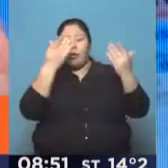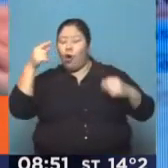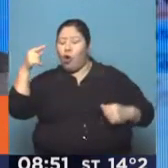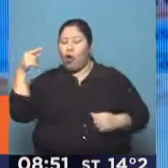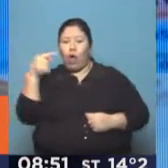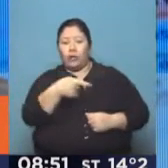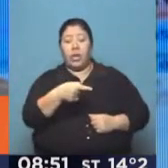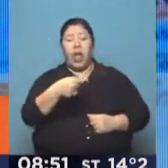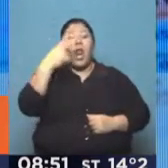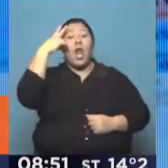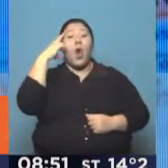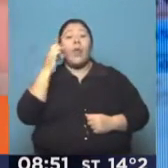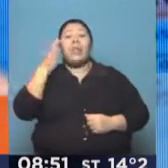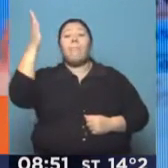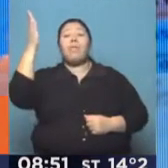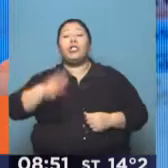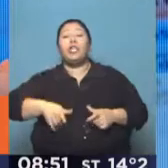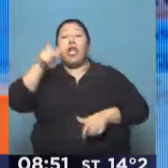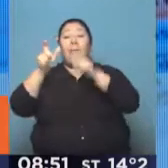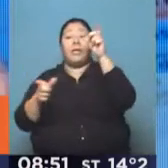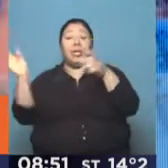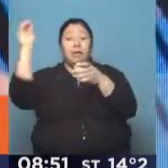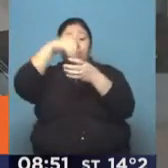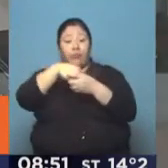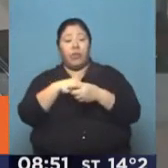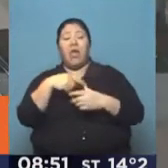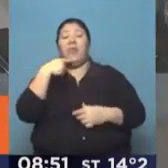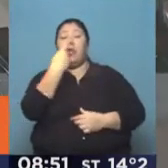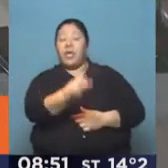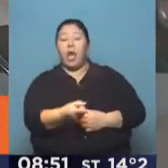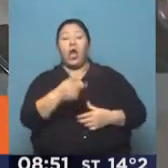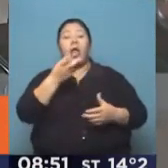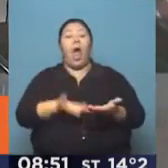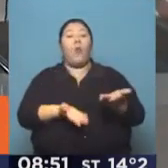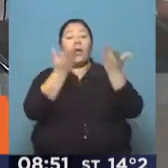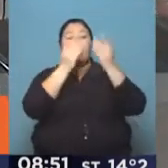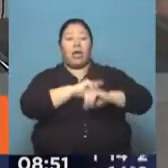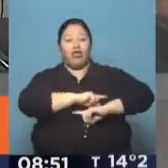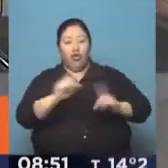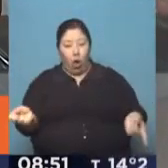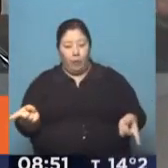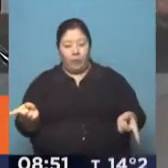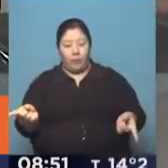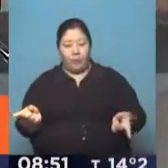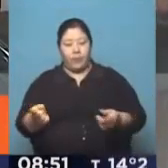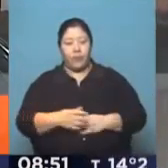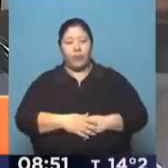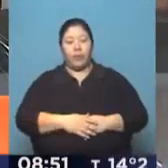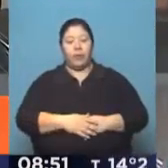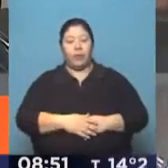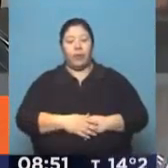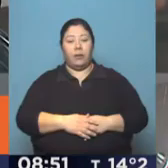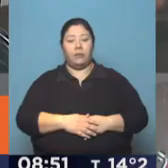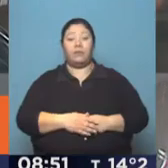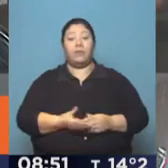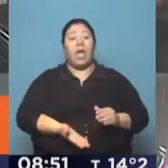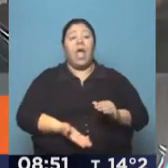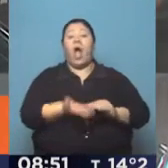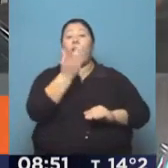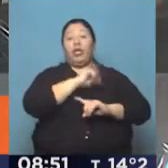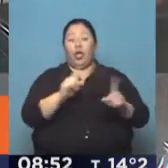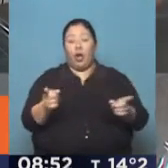90% de quienes participaron fundamentaron porque no debía aumentar la tarifa sin embargo aumentó bueno no aumentó porque